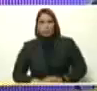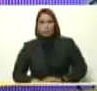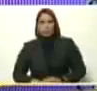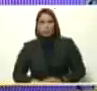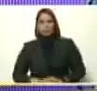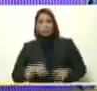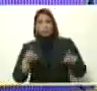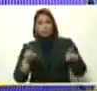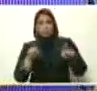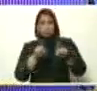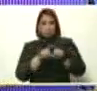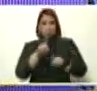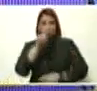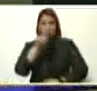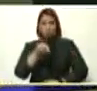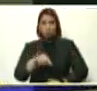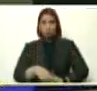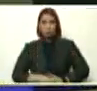Igualmente,